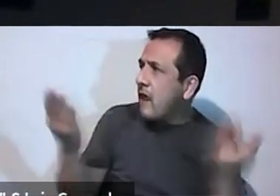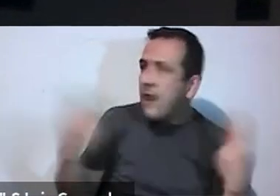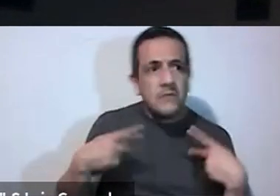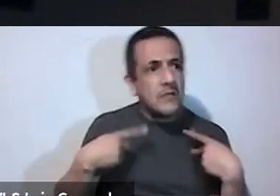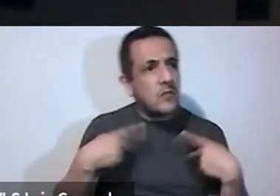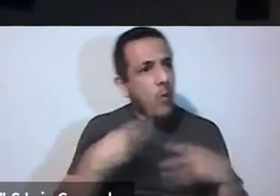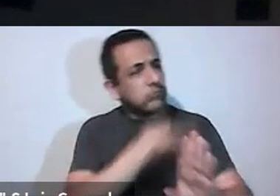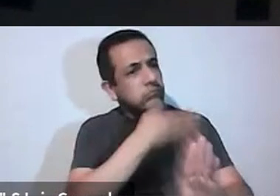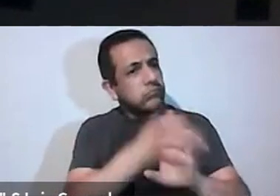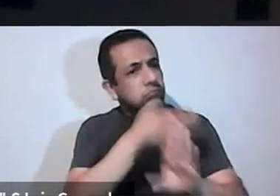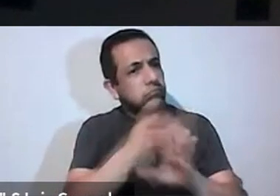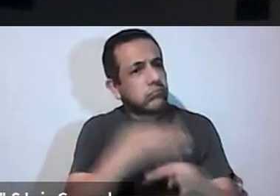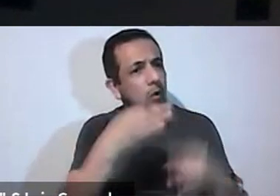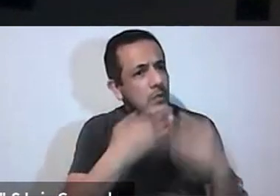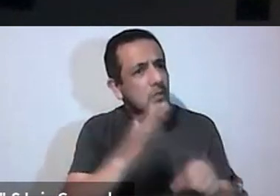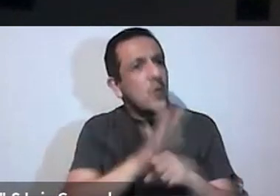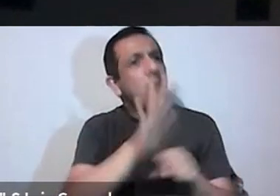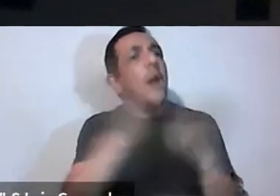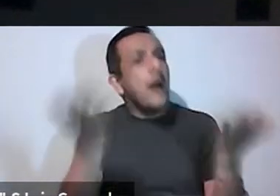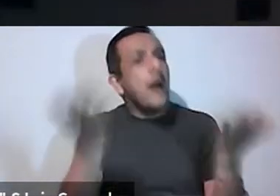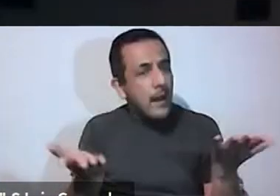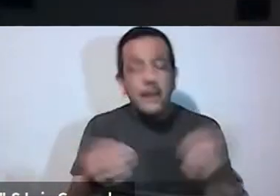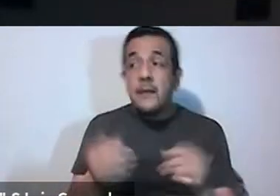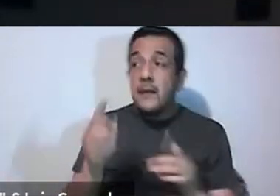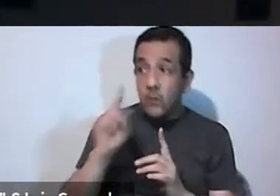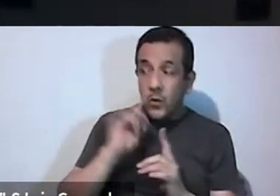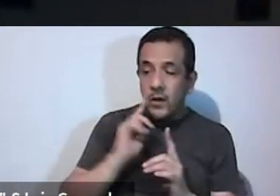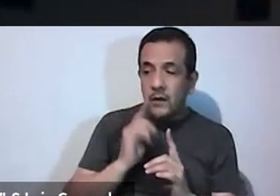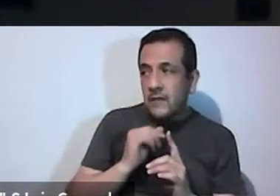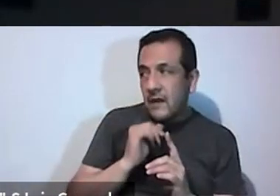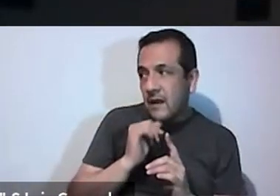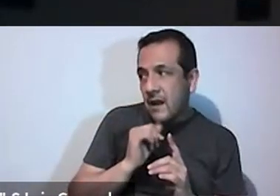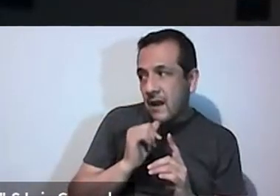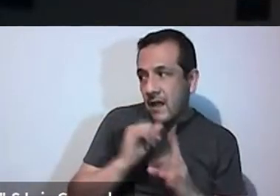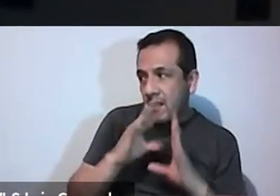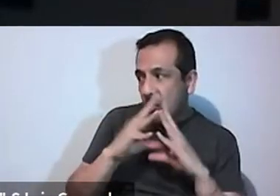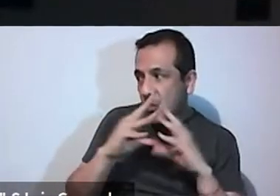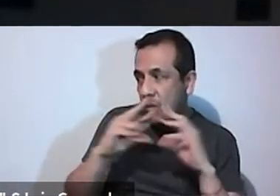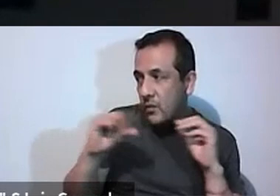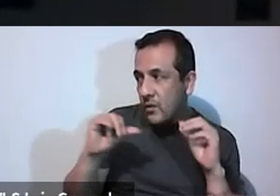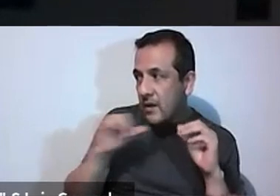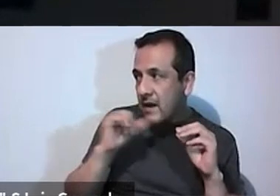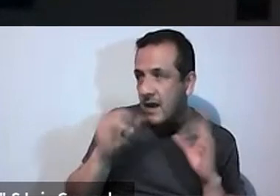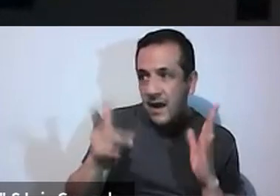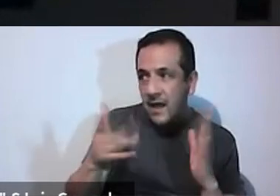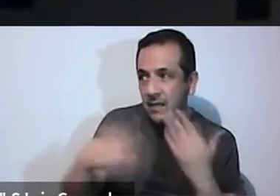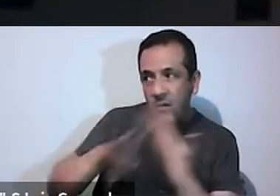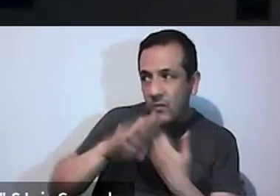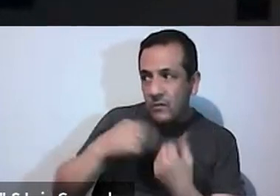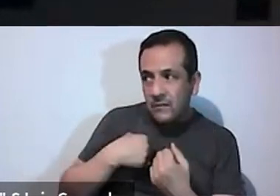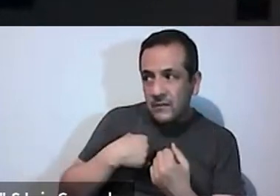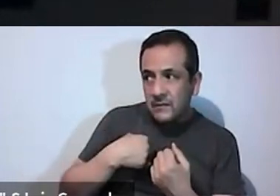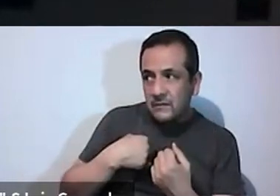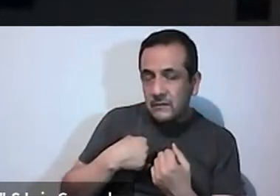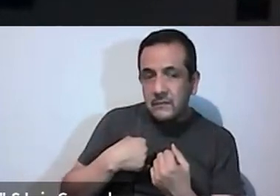acusan? Ella le contesta: nadie, señor, nadie me acusa. Y ella